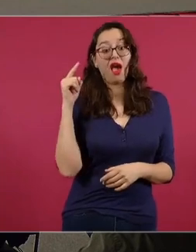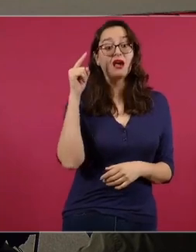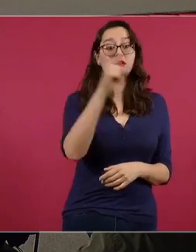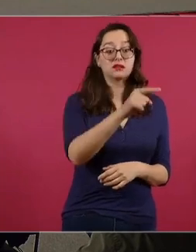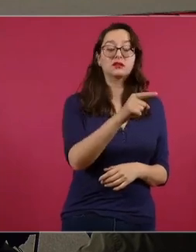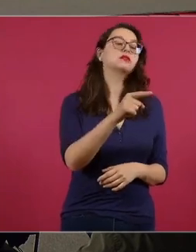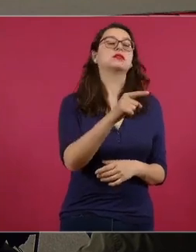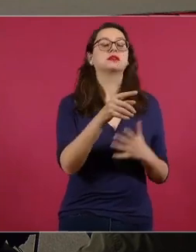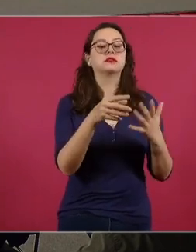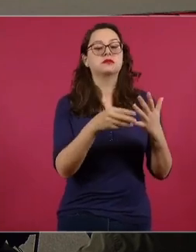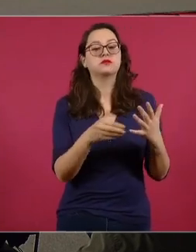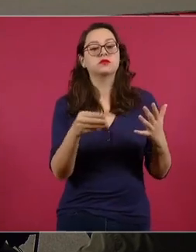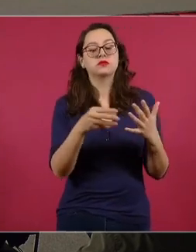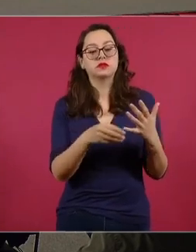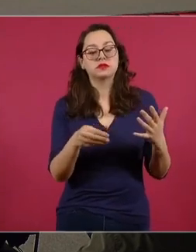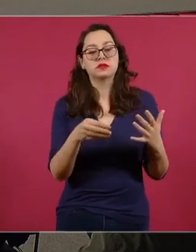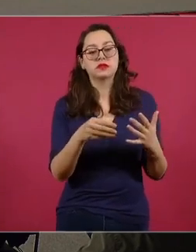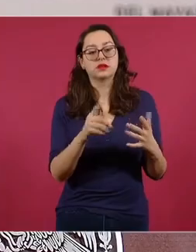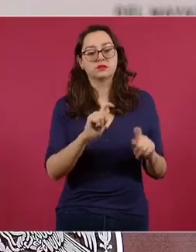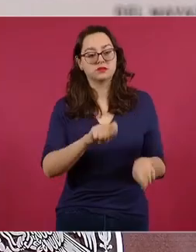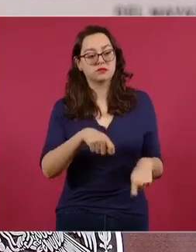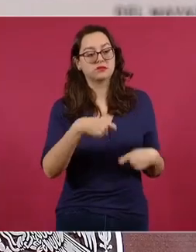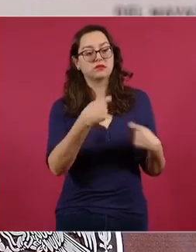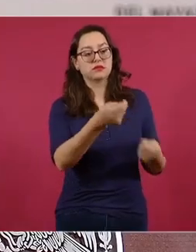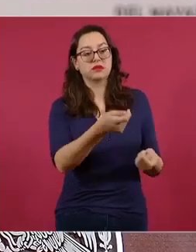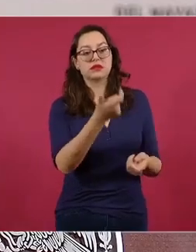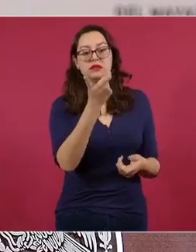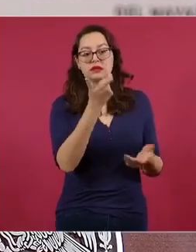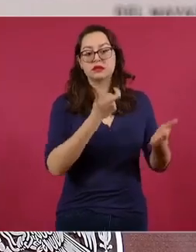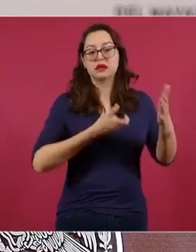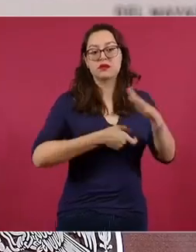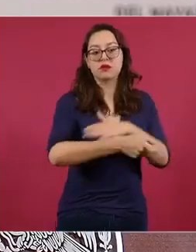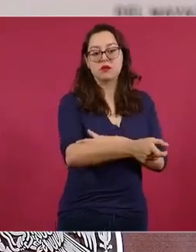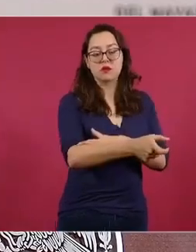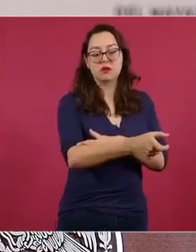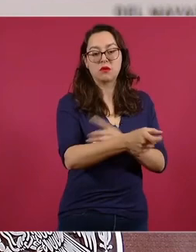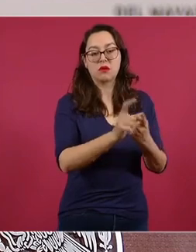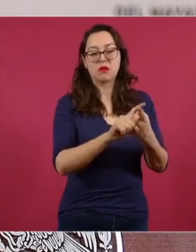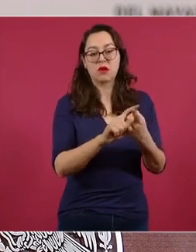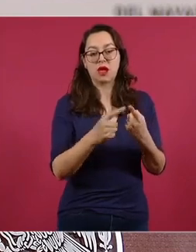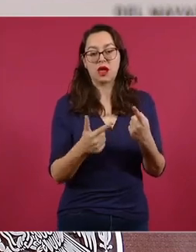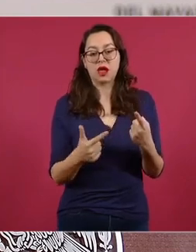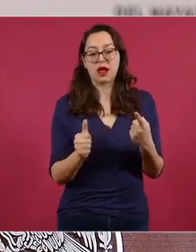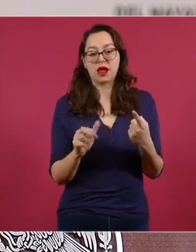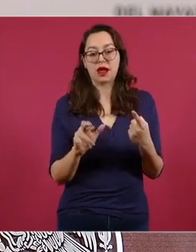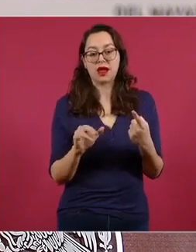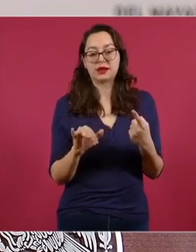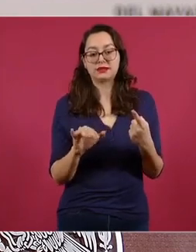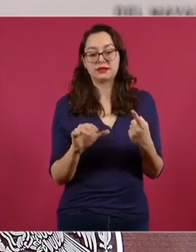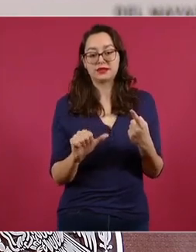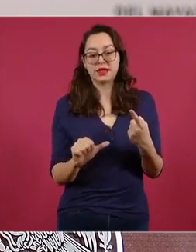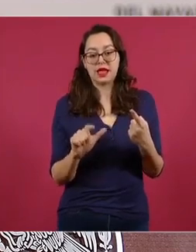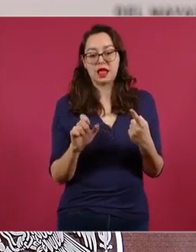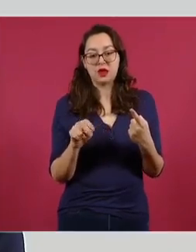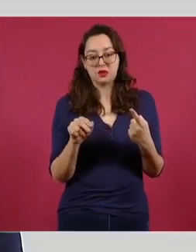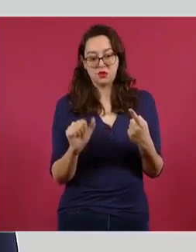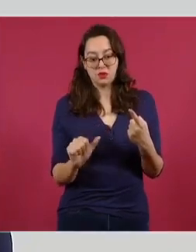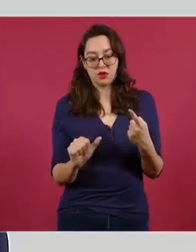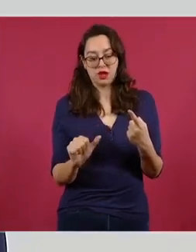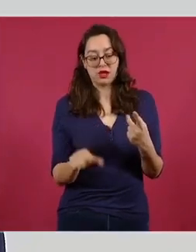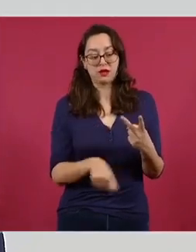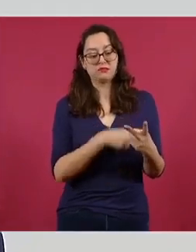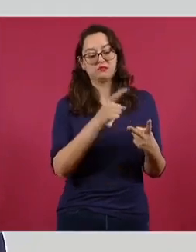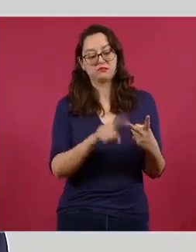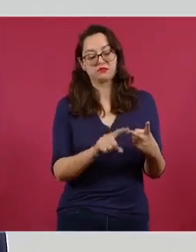había hecho los contratos, García Luna, o quien había gestionado los contratos, porque también hay contratos de